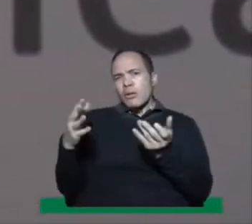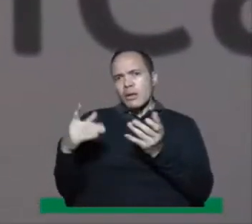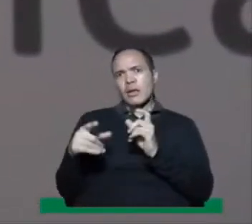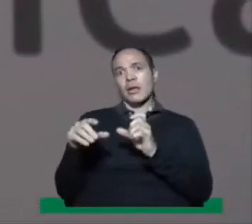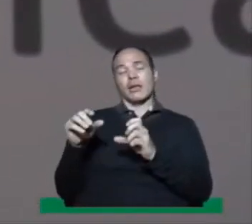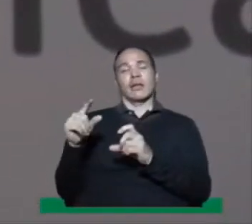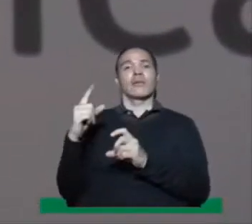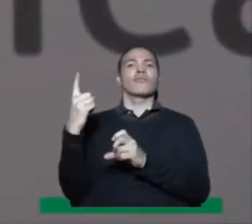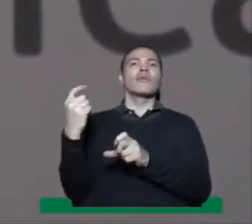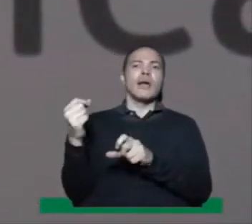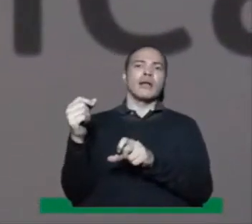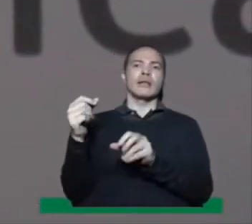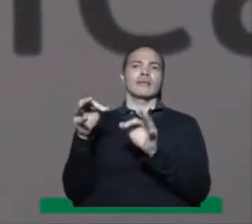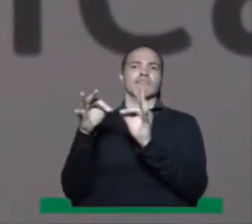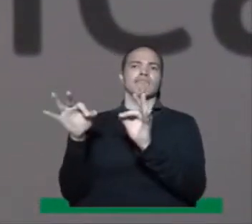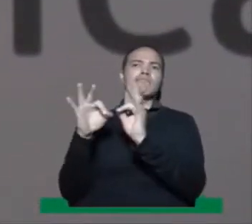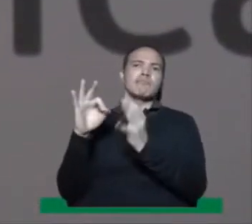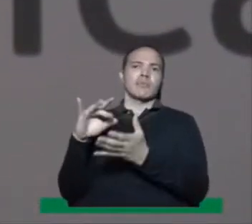exista